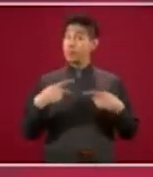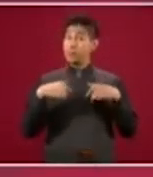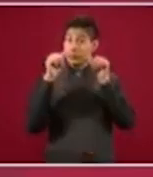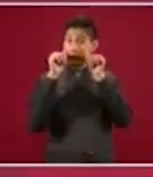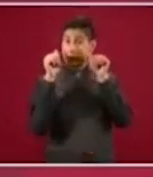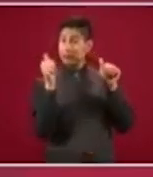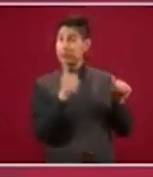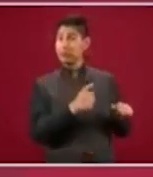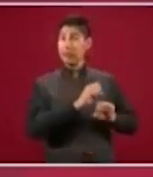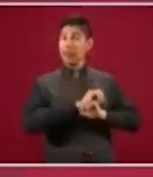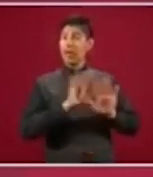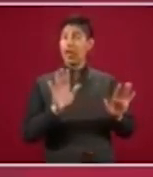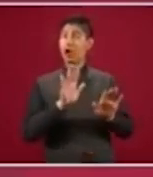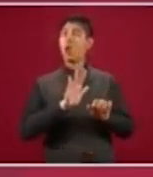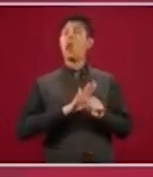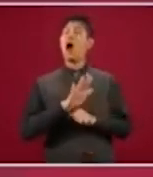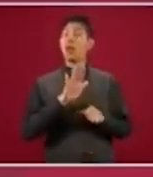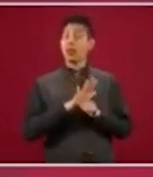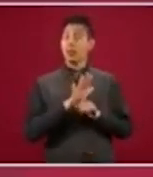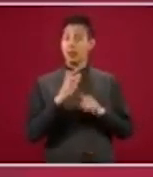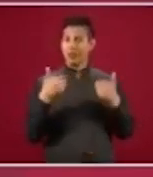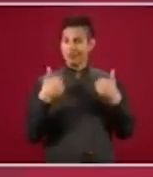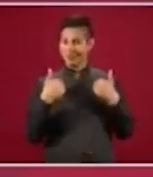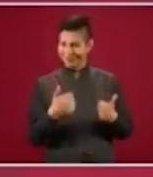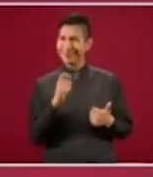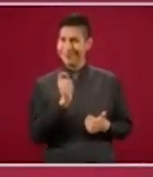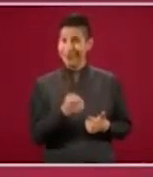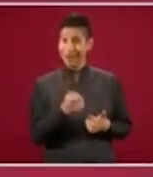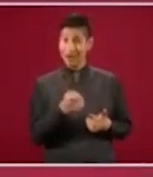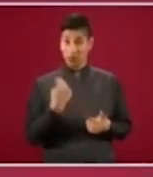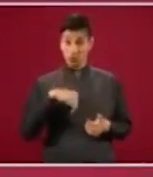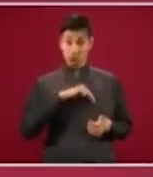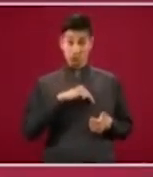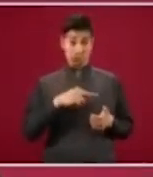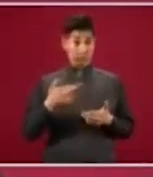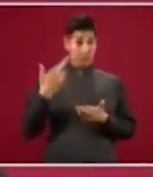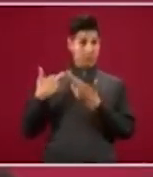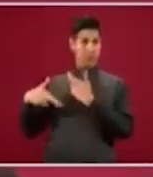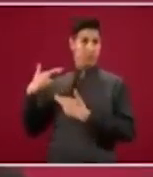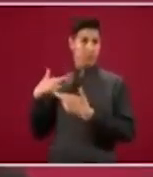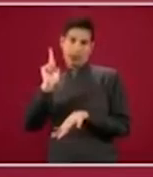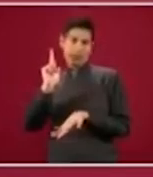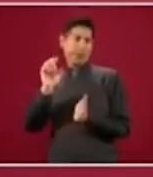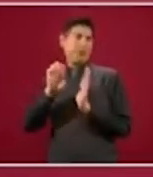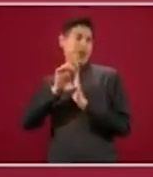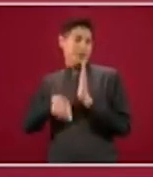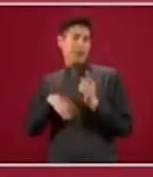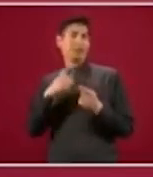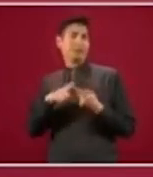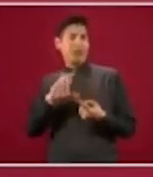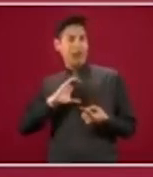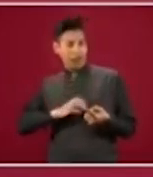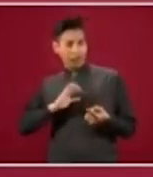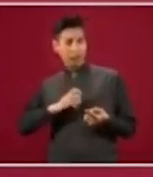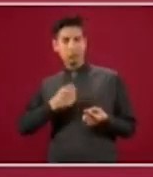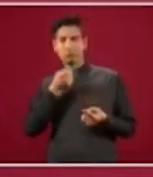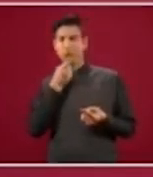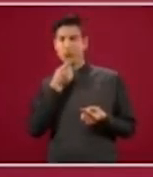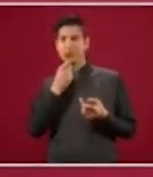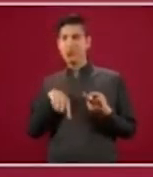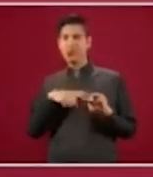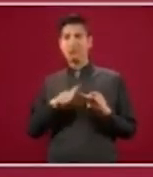es ningún elemento va a ser hacia atrás, como ya lo dije, de modo que partimos de que el Seguro